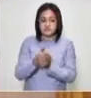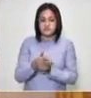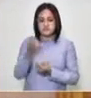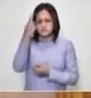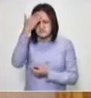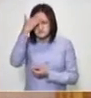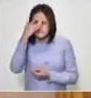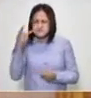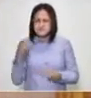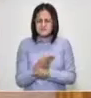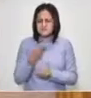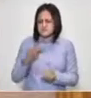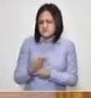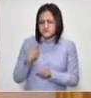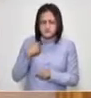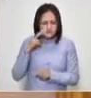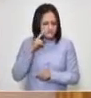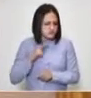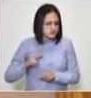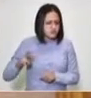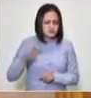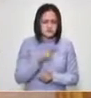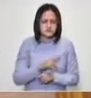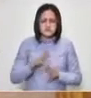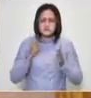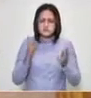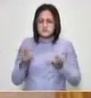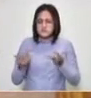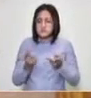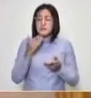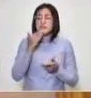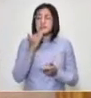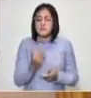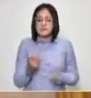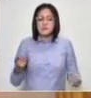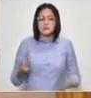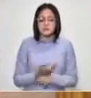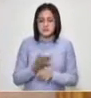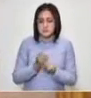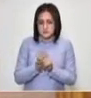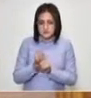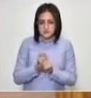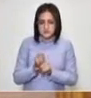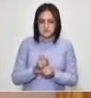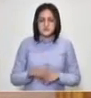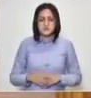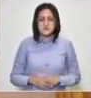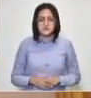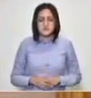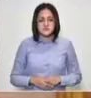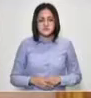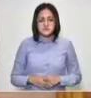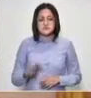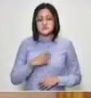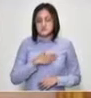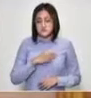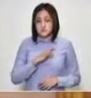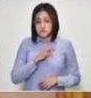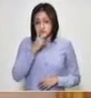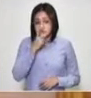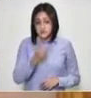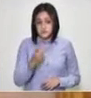tomar conocimiento inicial y hacer una adecuada planeación de la investigación. Puedo compartir